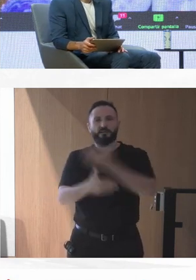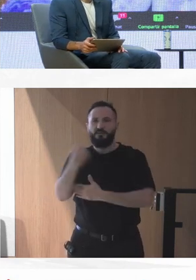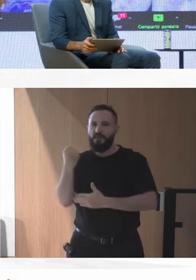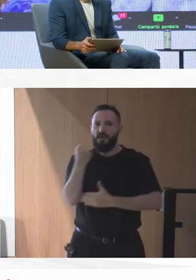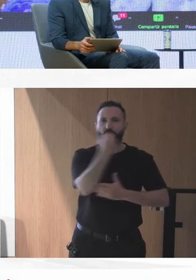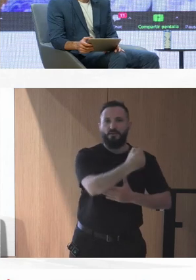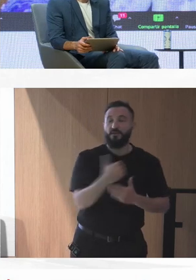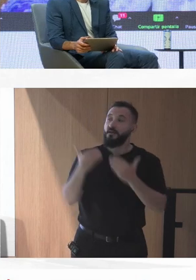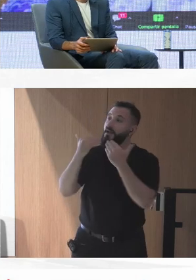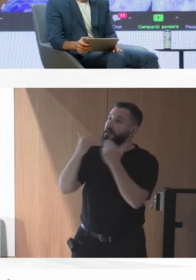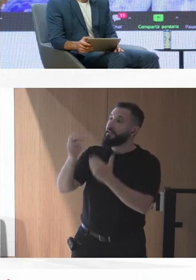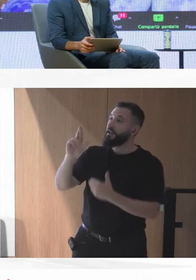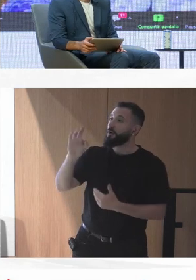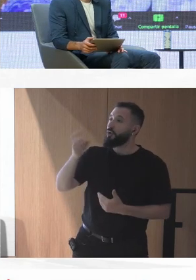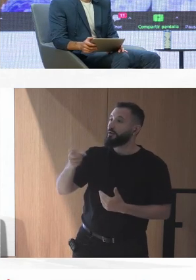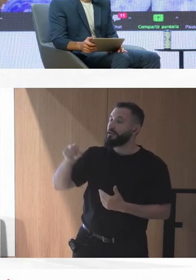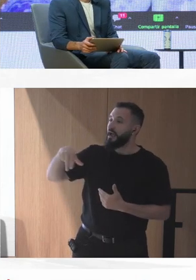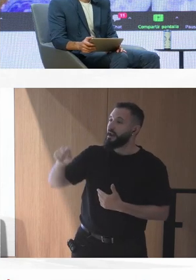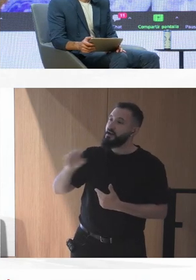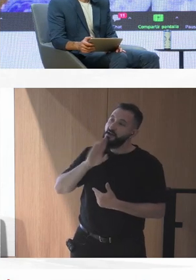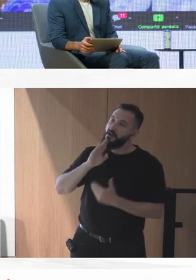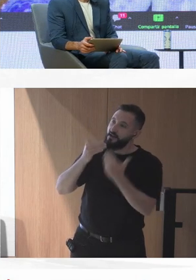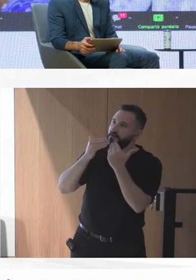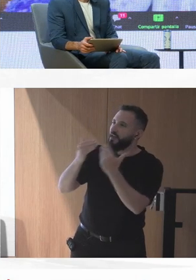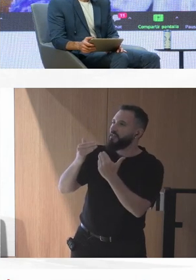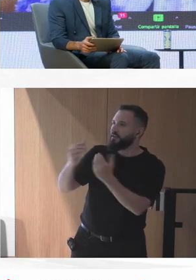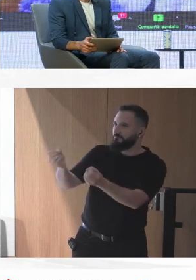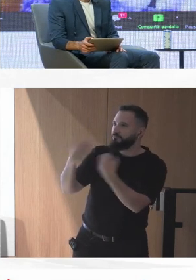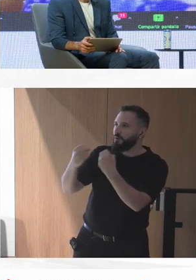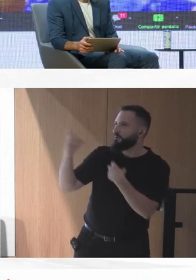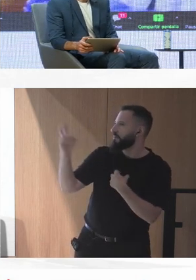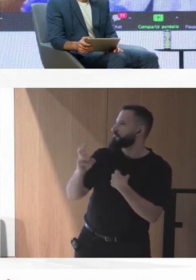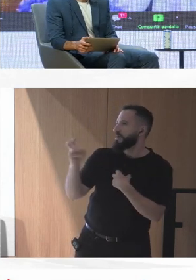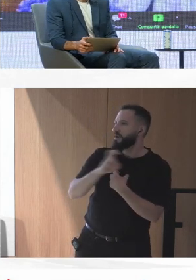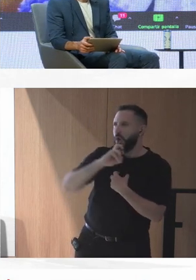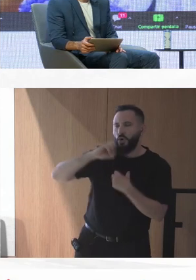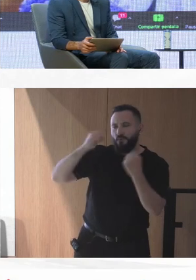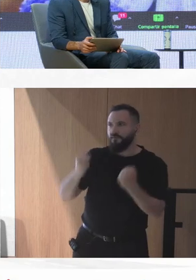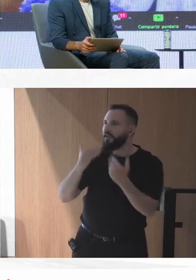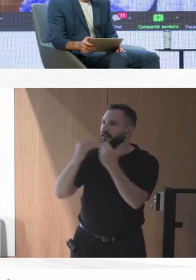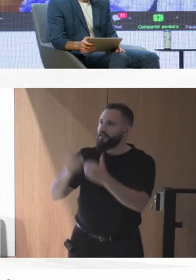Muchas gracias, Roxana. Ha sido muy útil. Muchas gracias.